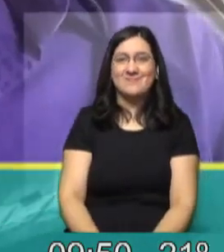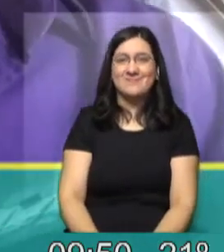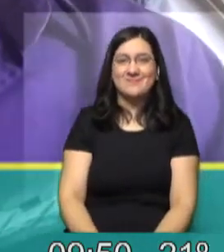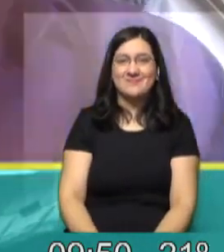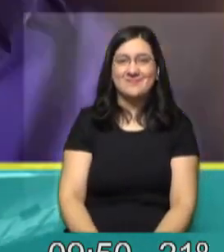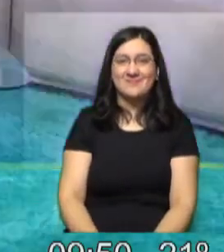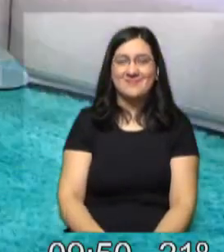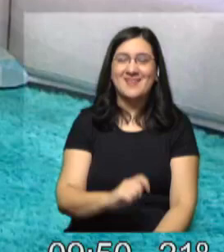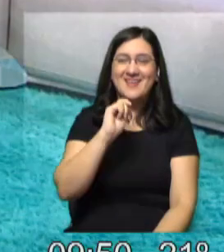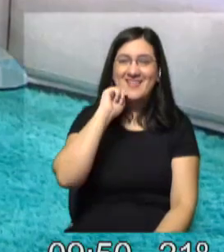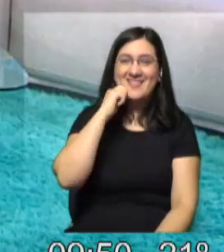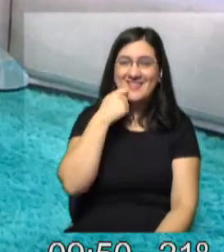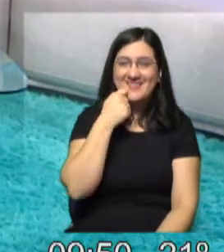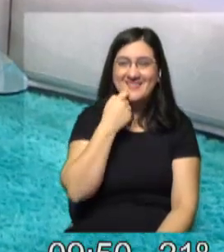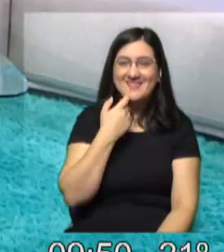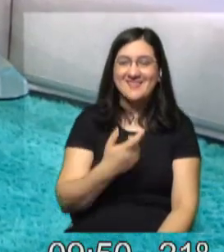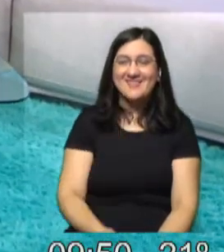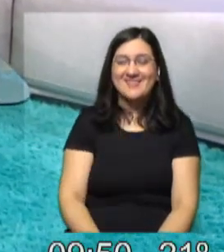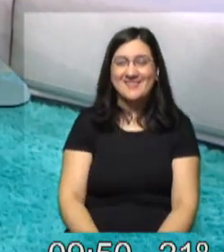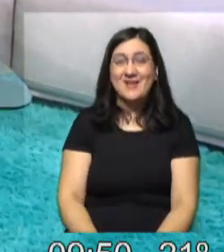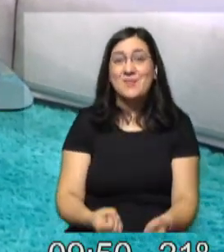qué divino señoras y señores